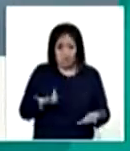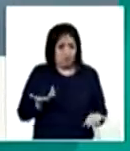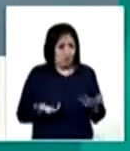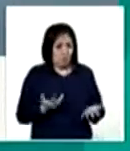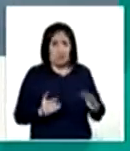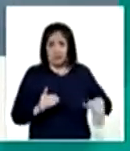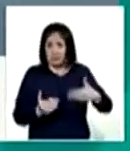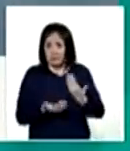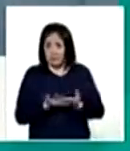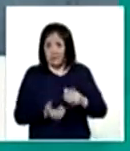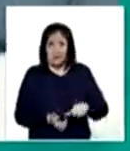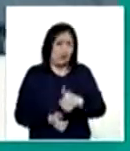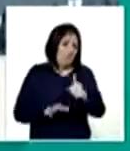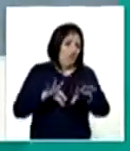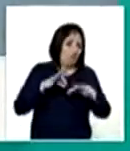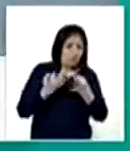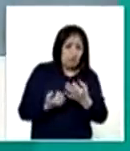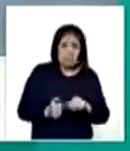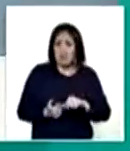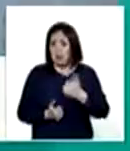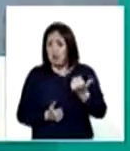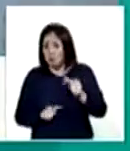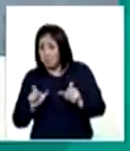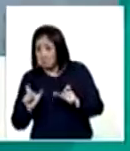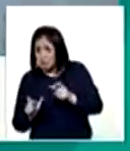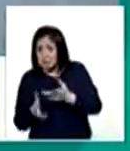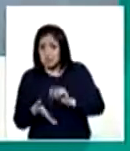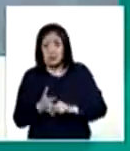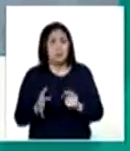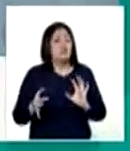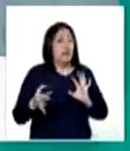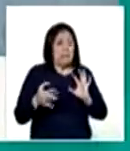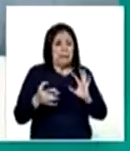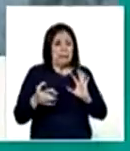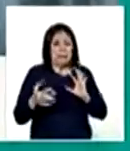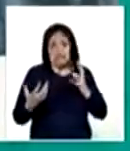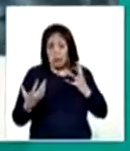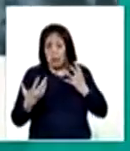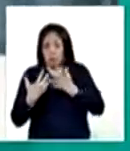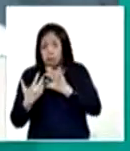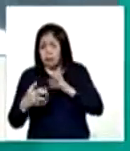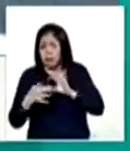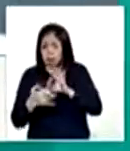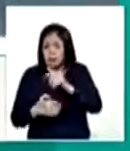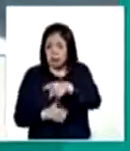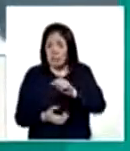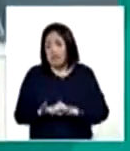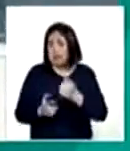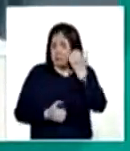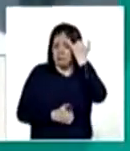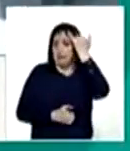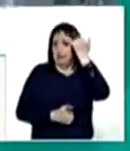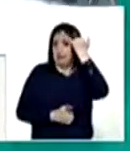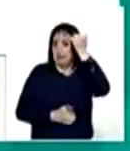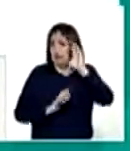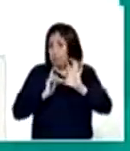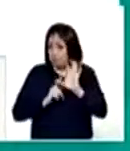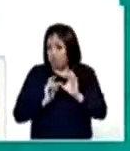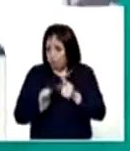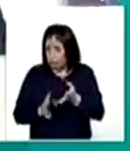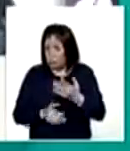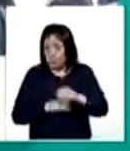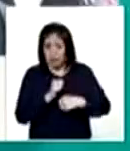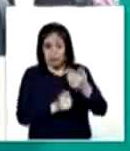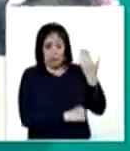llega algún tipo de familiar, algún tipo de persona ligada, digamos, a esta corriente ideológica que en los